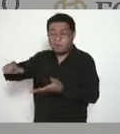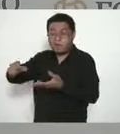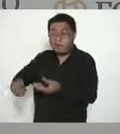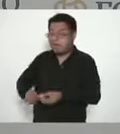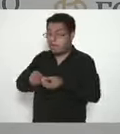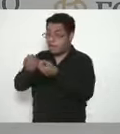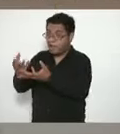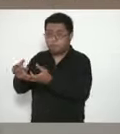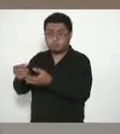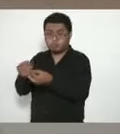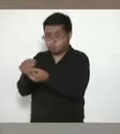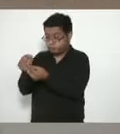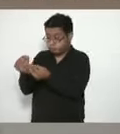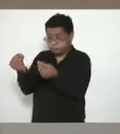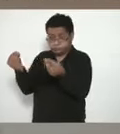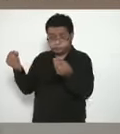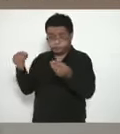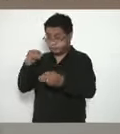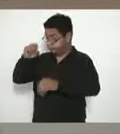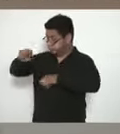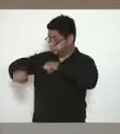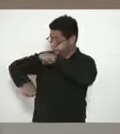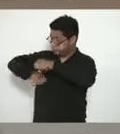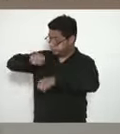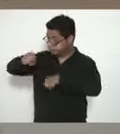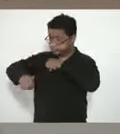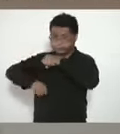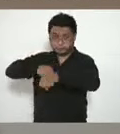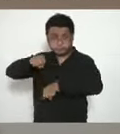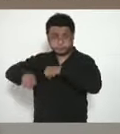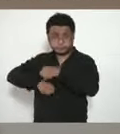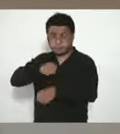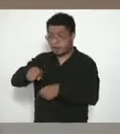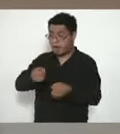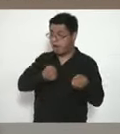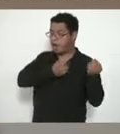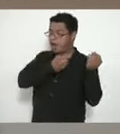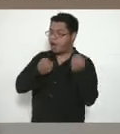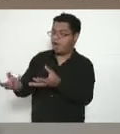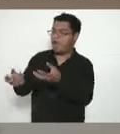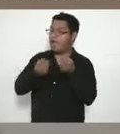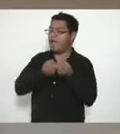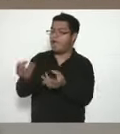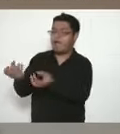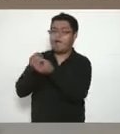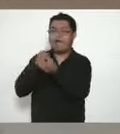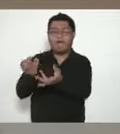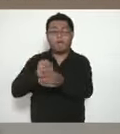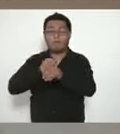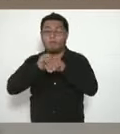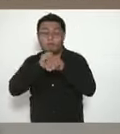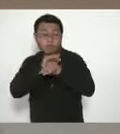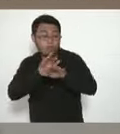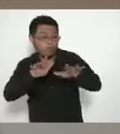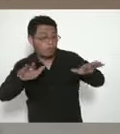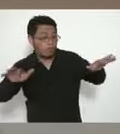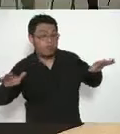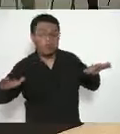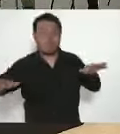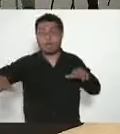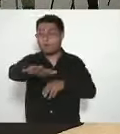grandes cantidades de bicicletas para repartir en víspera de las